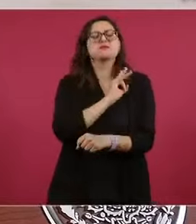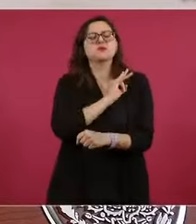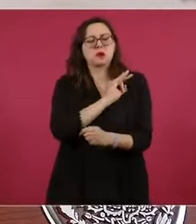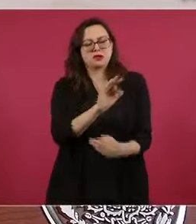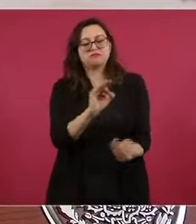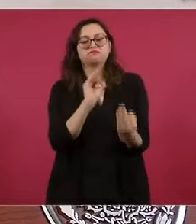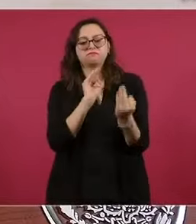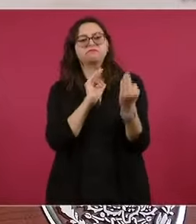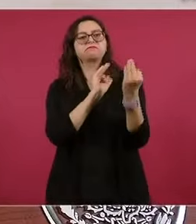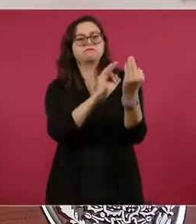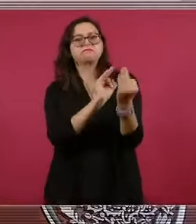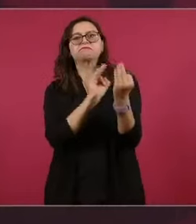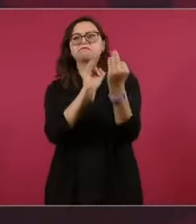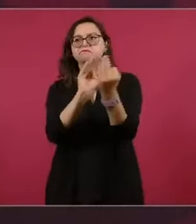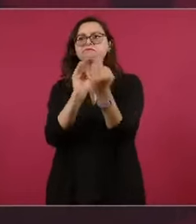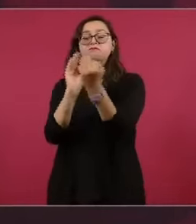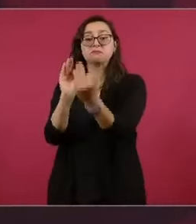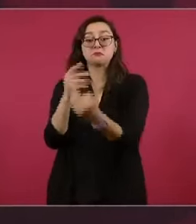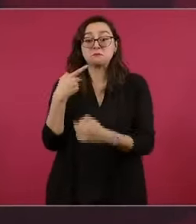pero